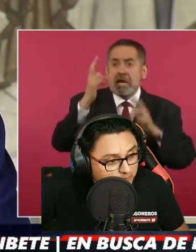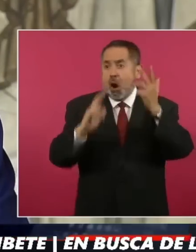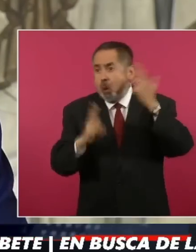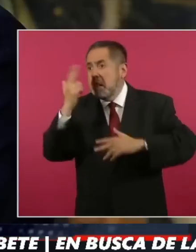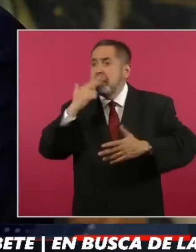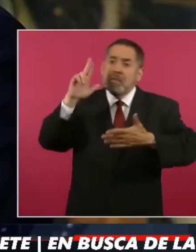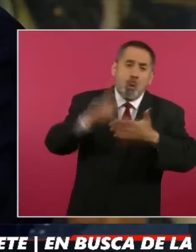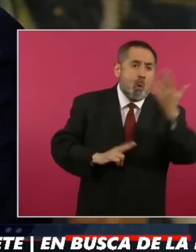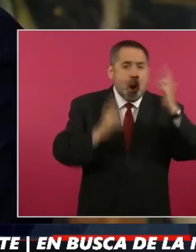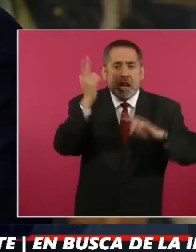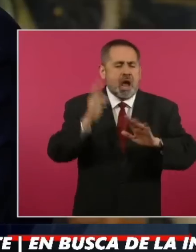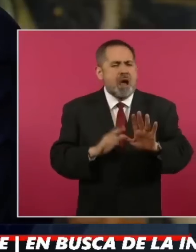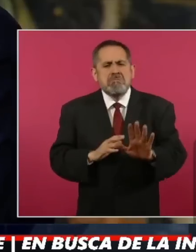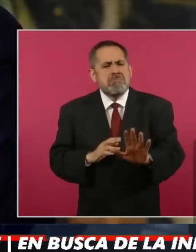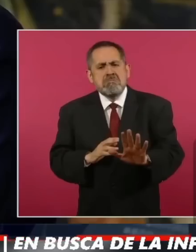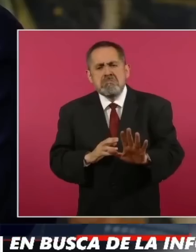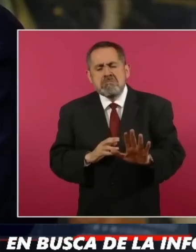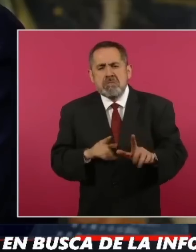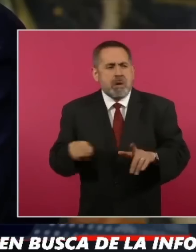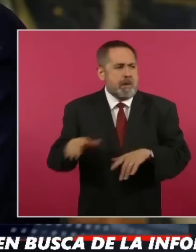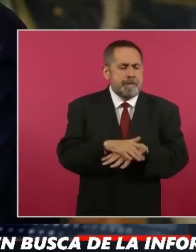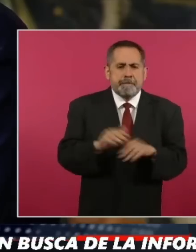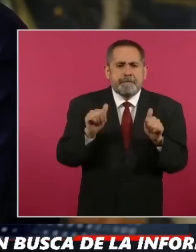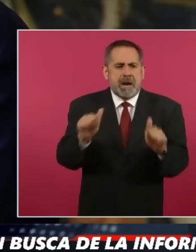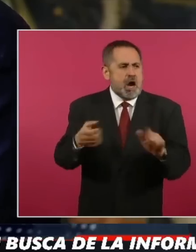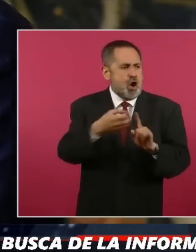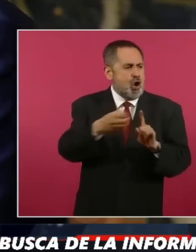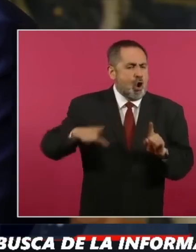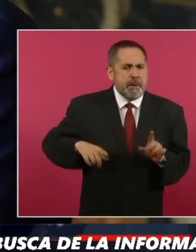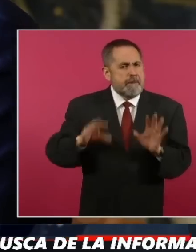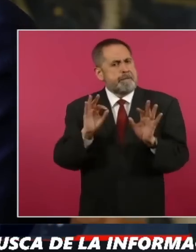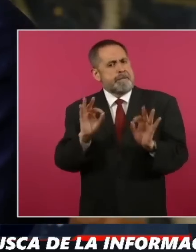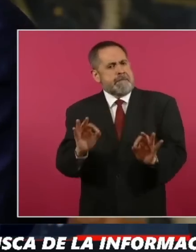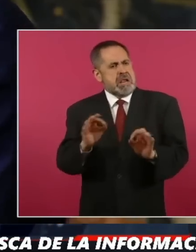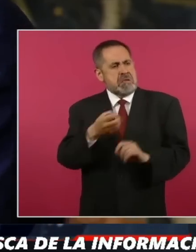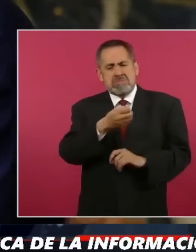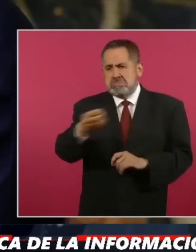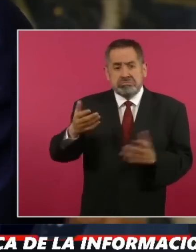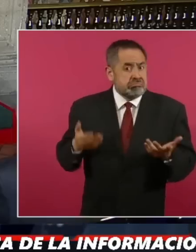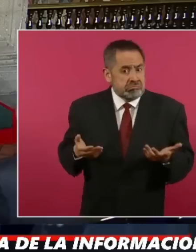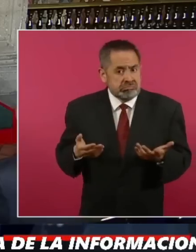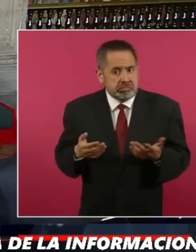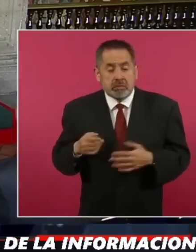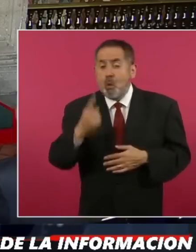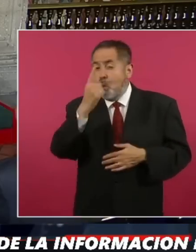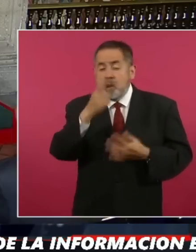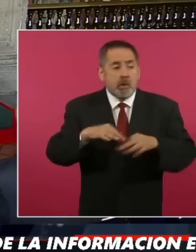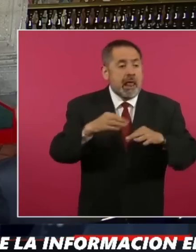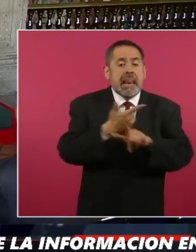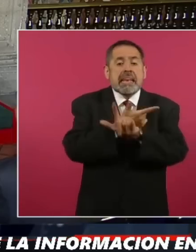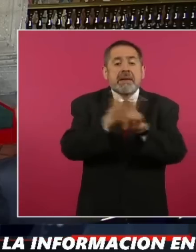Ni existe ingobernabilidad. Se garantiza como nunca la libertad de